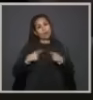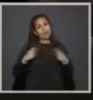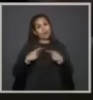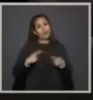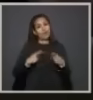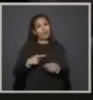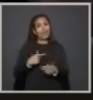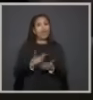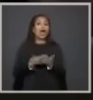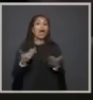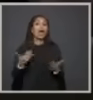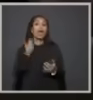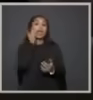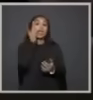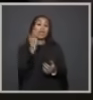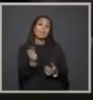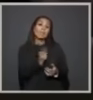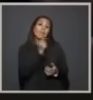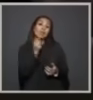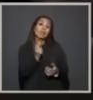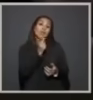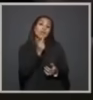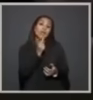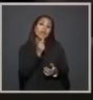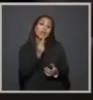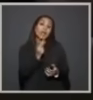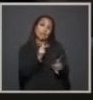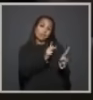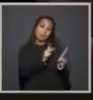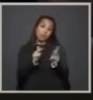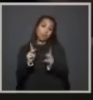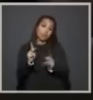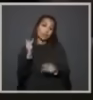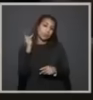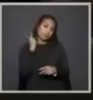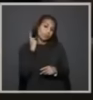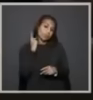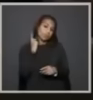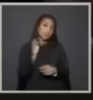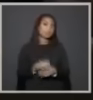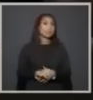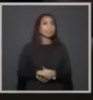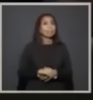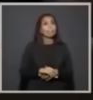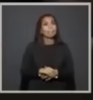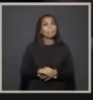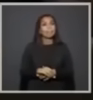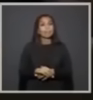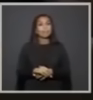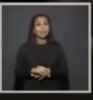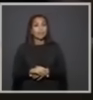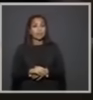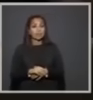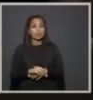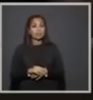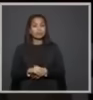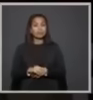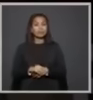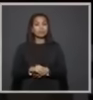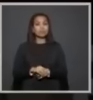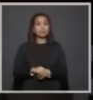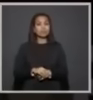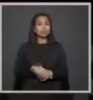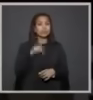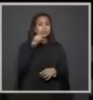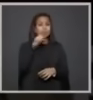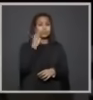me hace bastante ruido. ¿Piensas descentralizar las secretarías del gabinete? ¿Qué implica